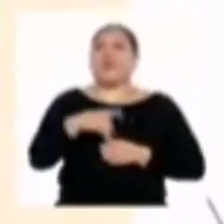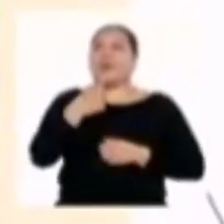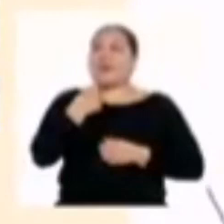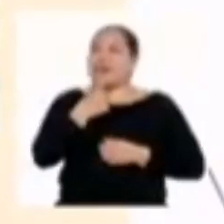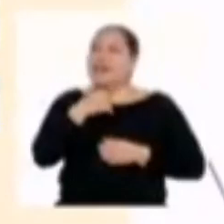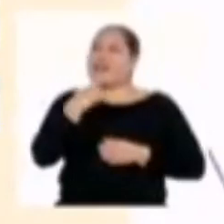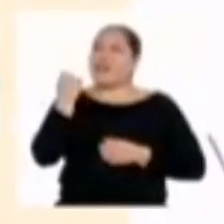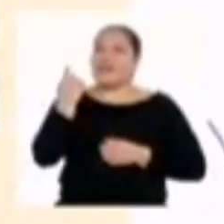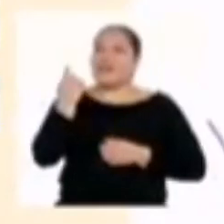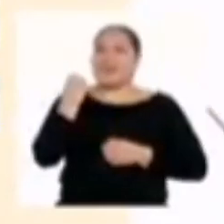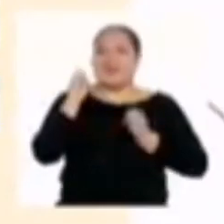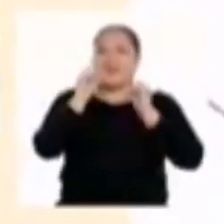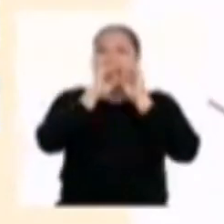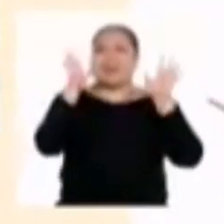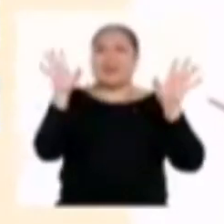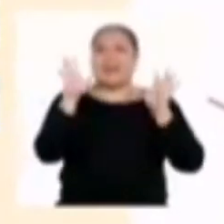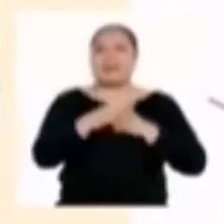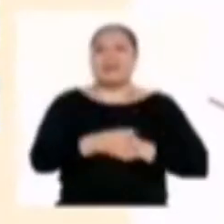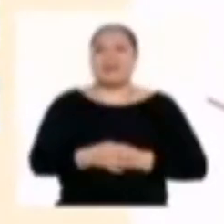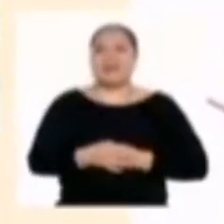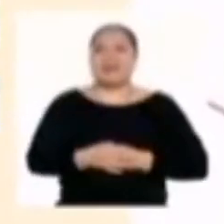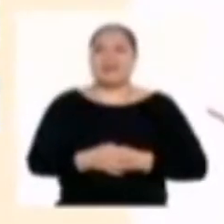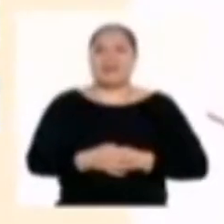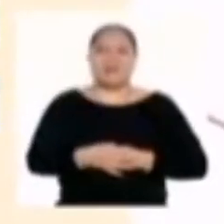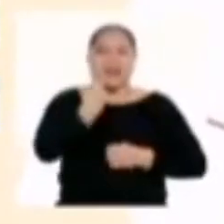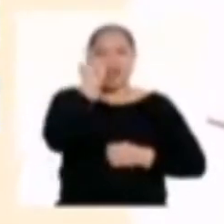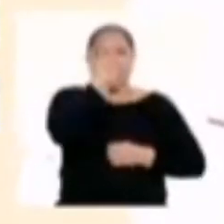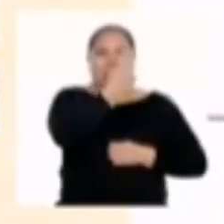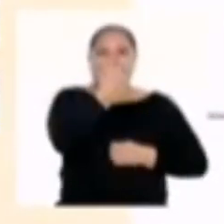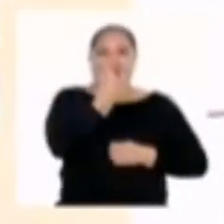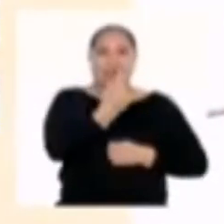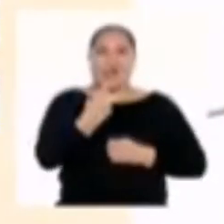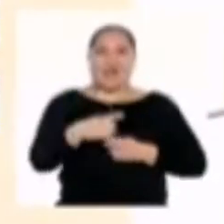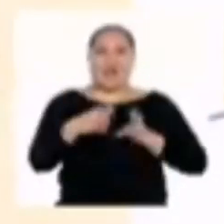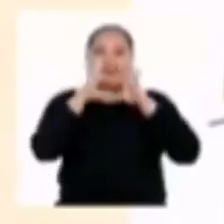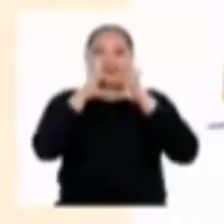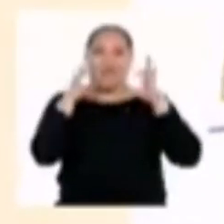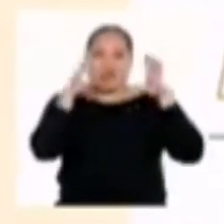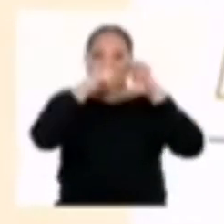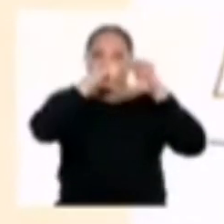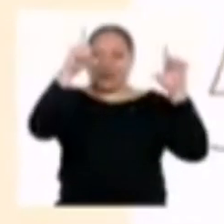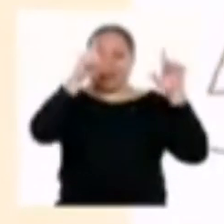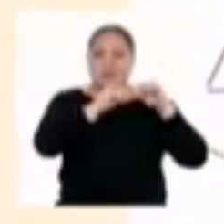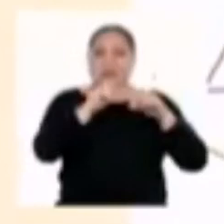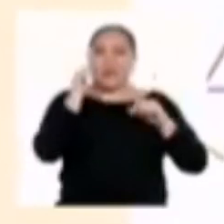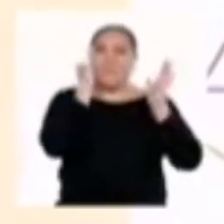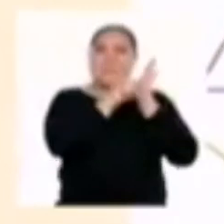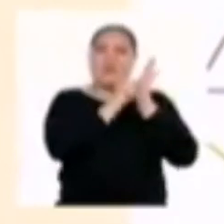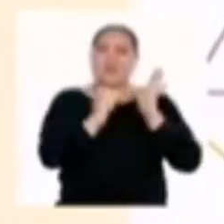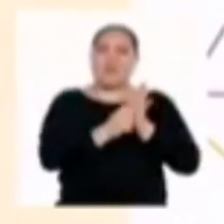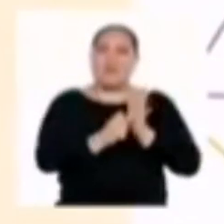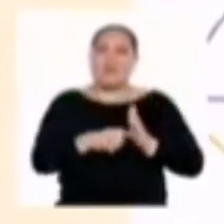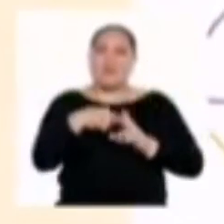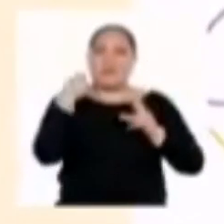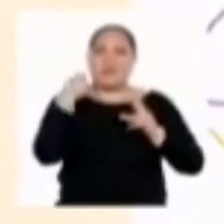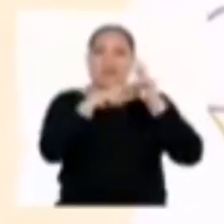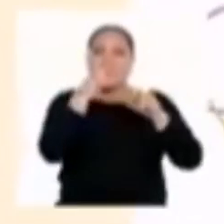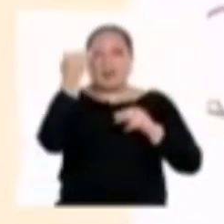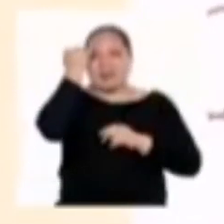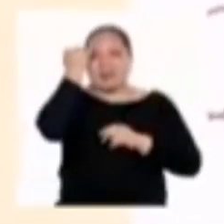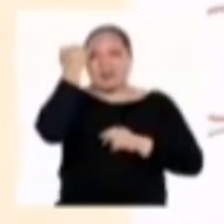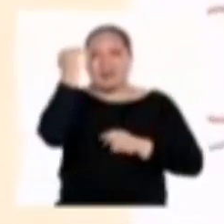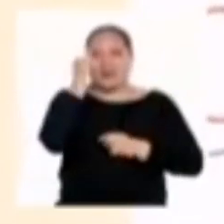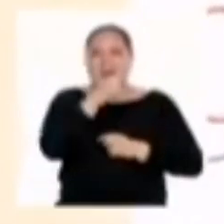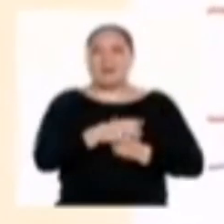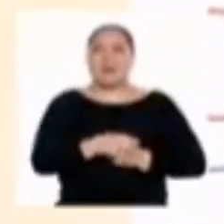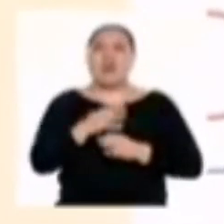Ah, ahora sí lo veo más claro. Cada frase es una premisa. Entre punto y punto se ven las ideas acerca de